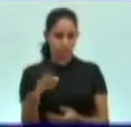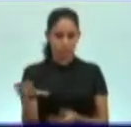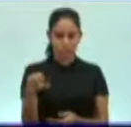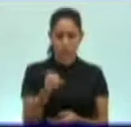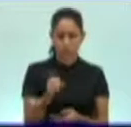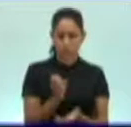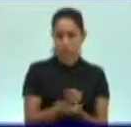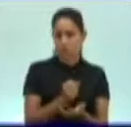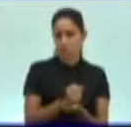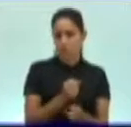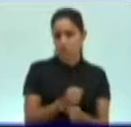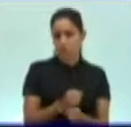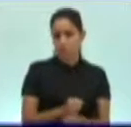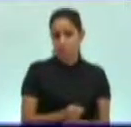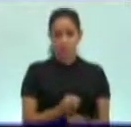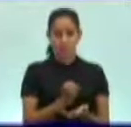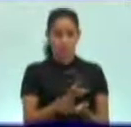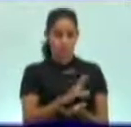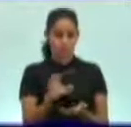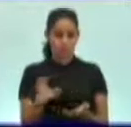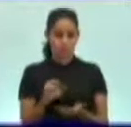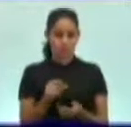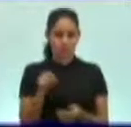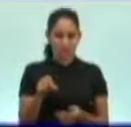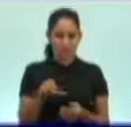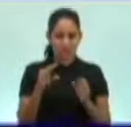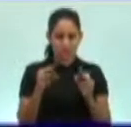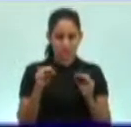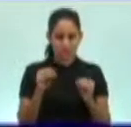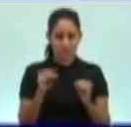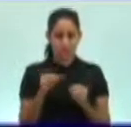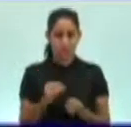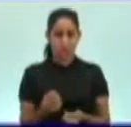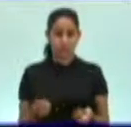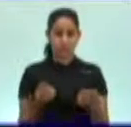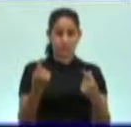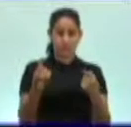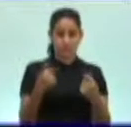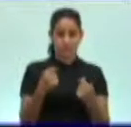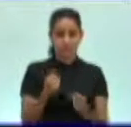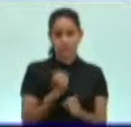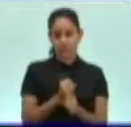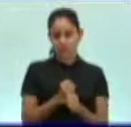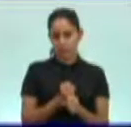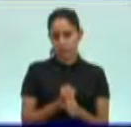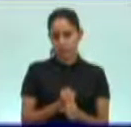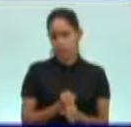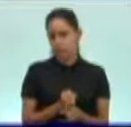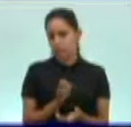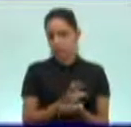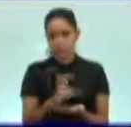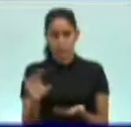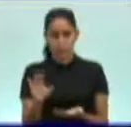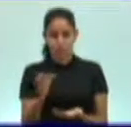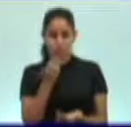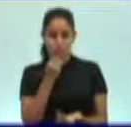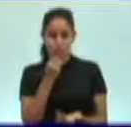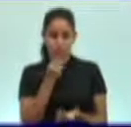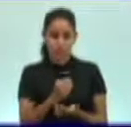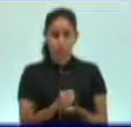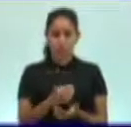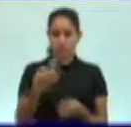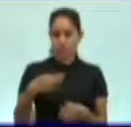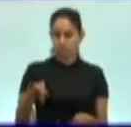estas orientaciones, la ministra refería en que cada institución escolar debe poseer el documento